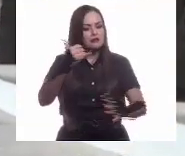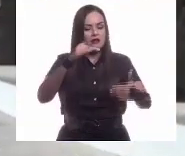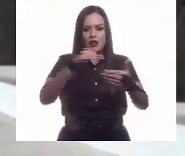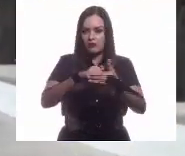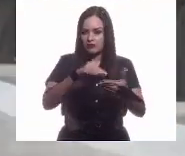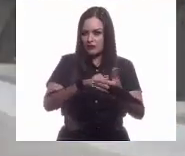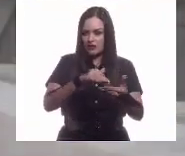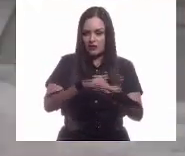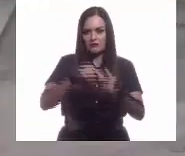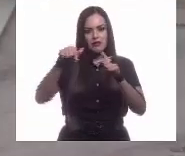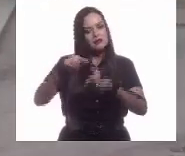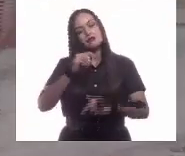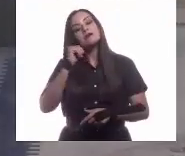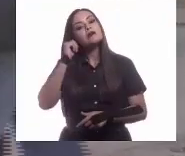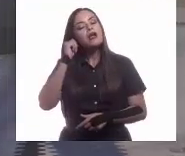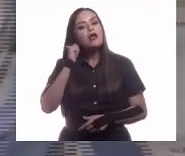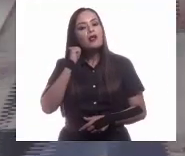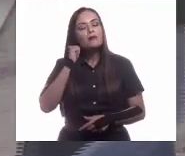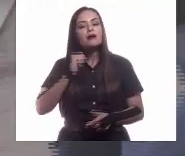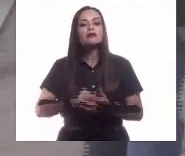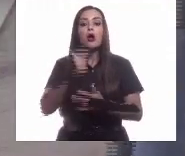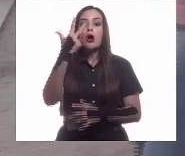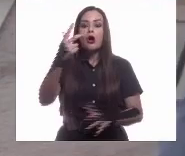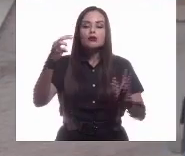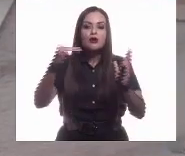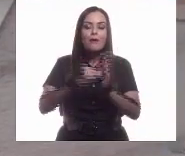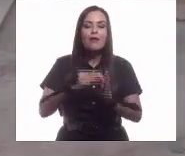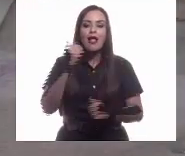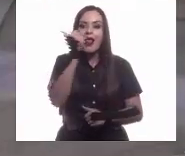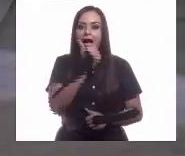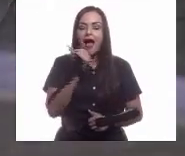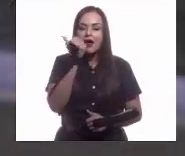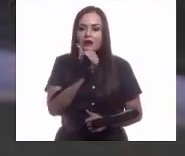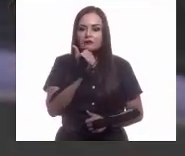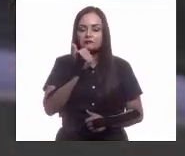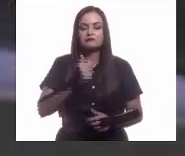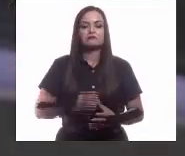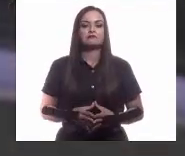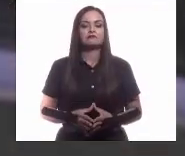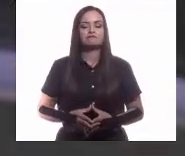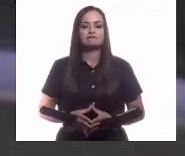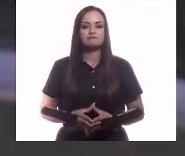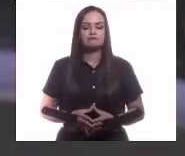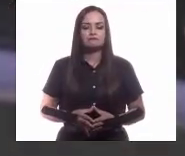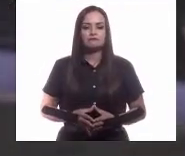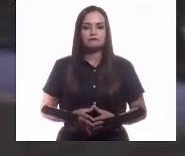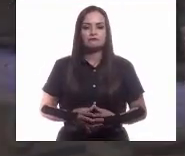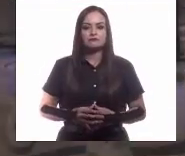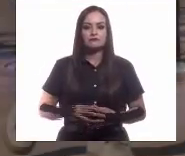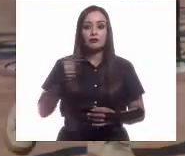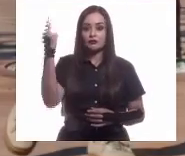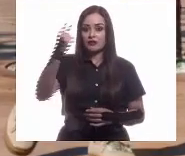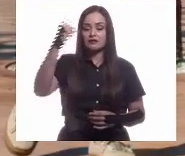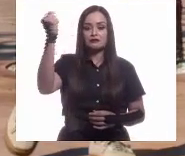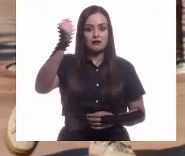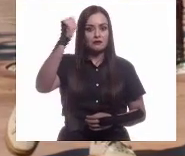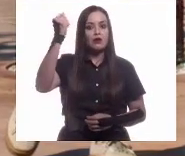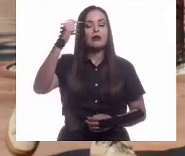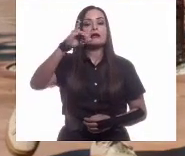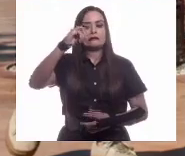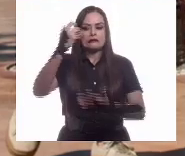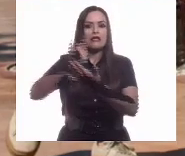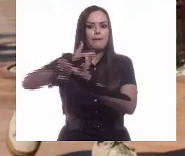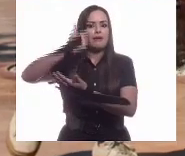en beneficio de los más de 8,000 estudiantes que tiene. También nuestra Universidad Tecnológica ha recibido